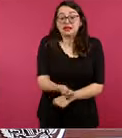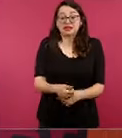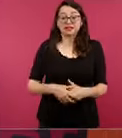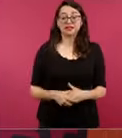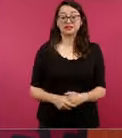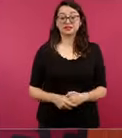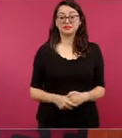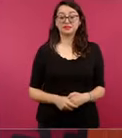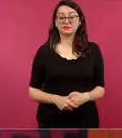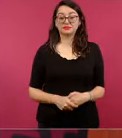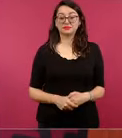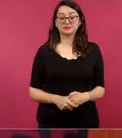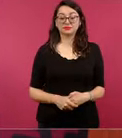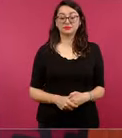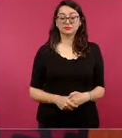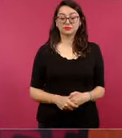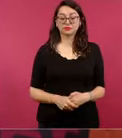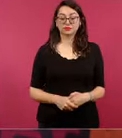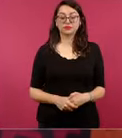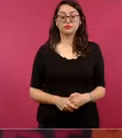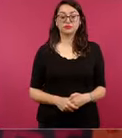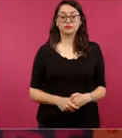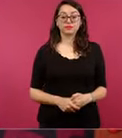Hay una última encuesta de